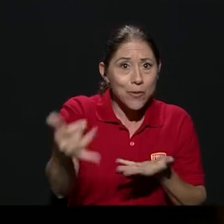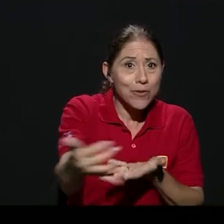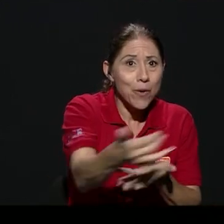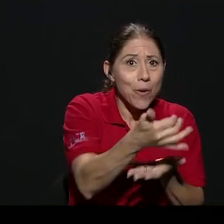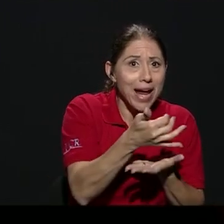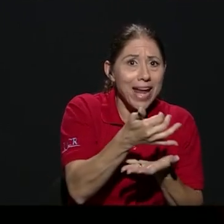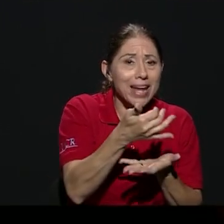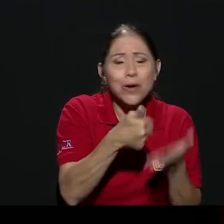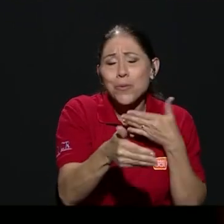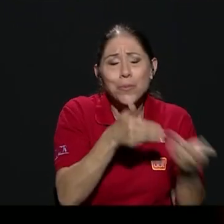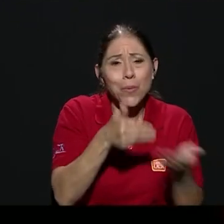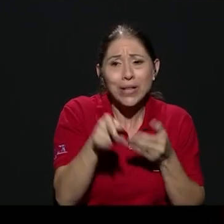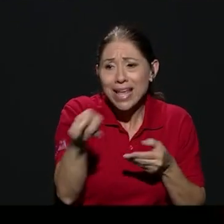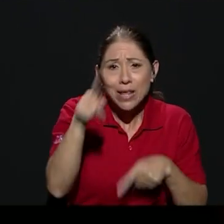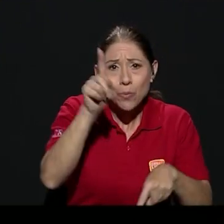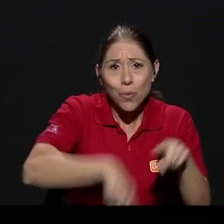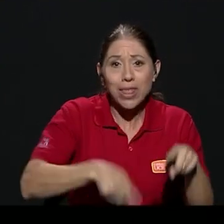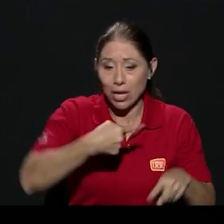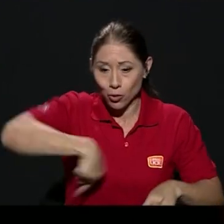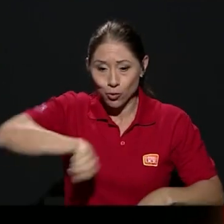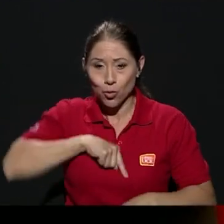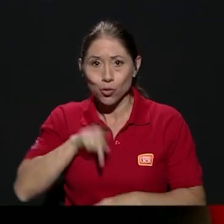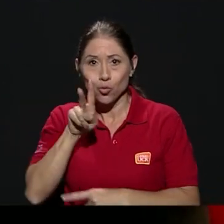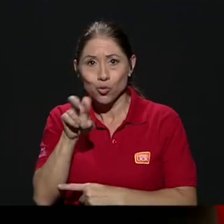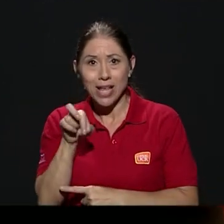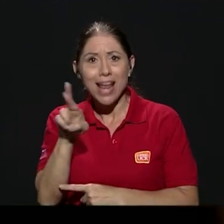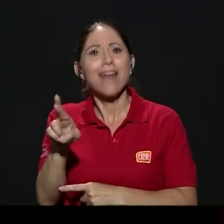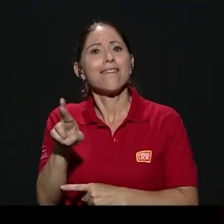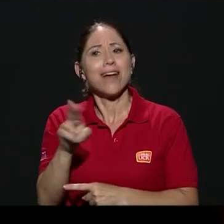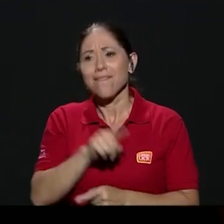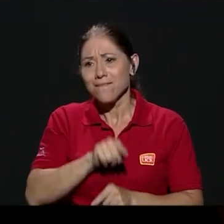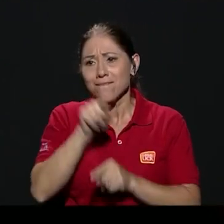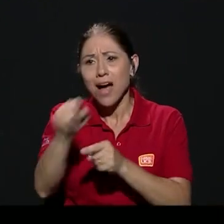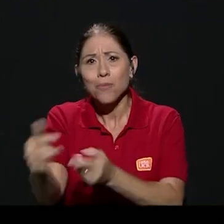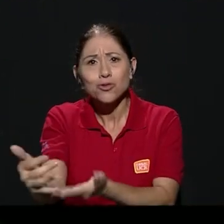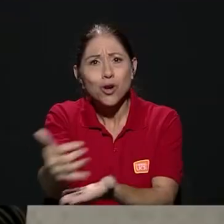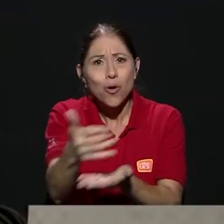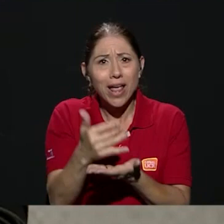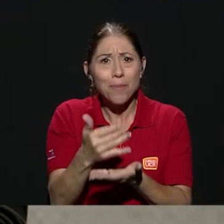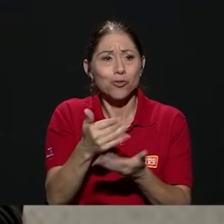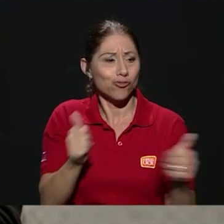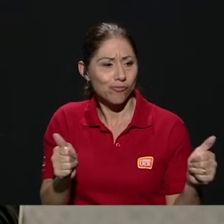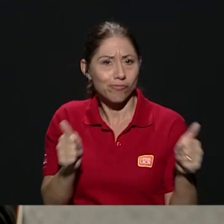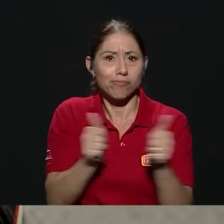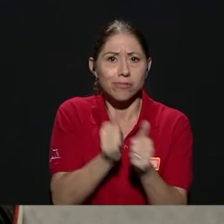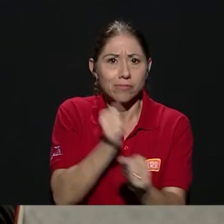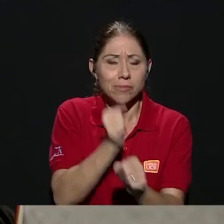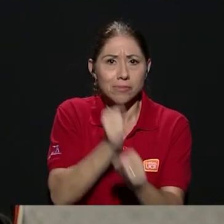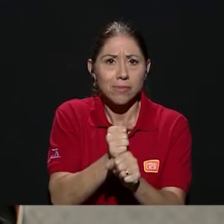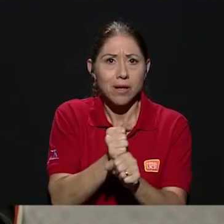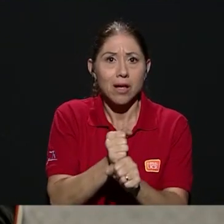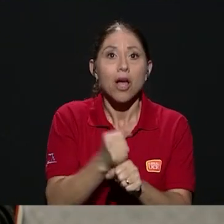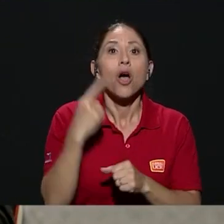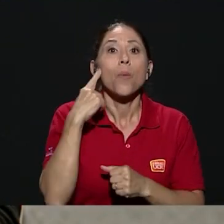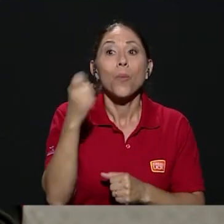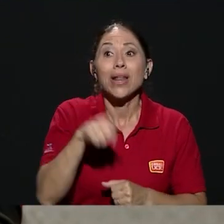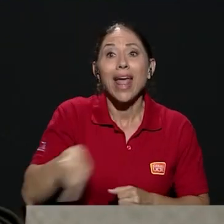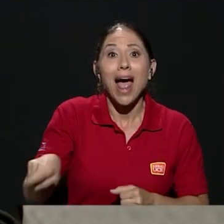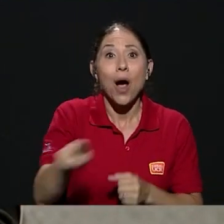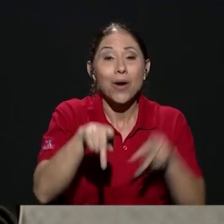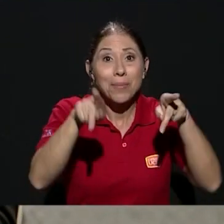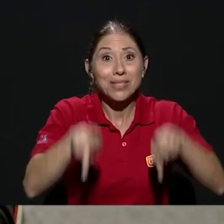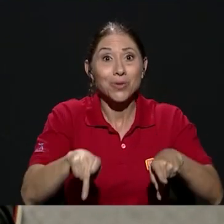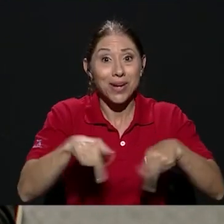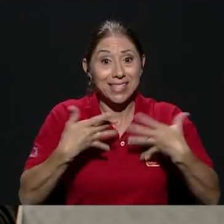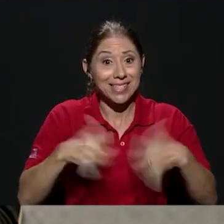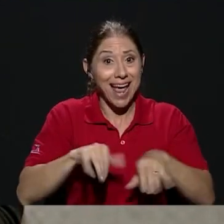recogemos. Hemos podido hacer un trabajo en equipo en ese sentido. Y es que la población de egresados ha ido en aumento. ¿Por qué? Porque pasa